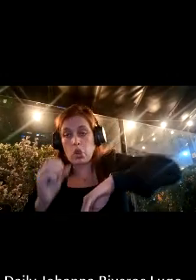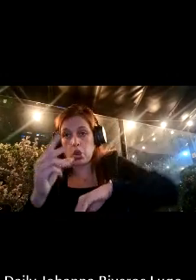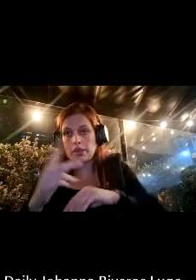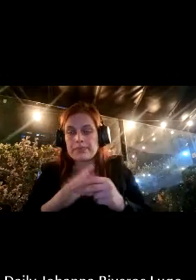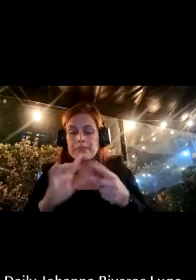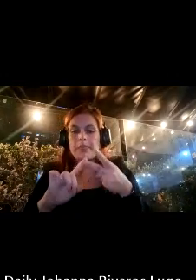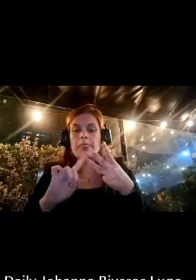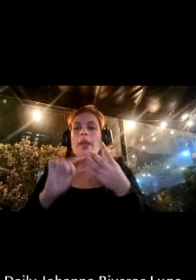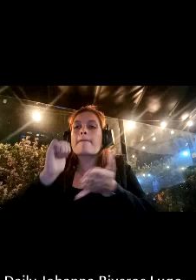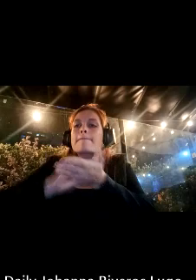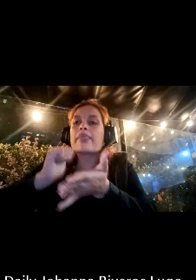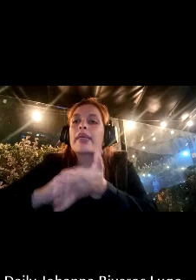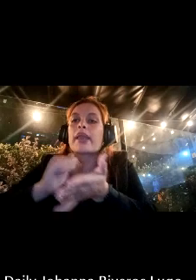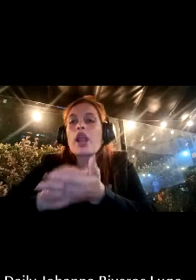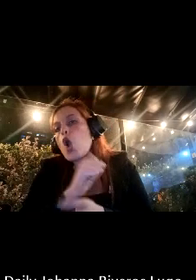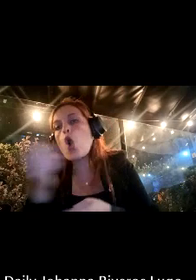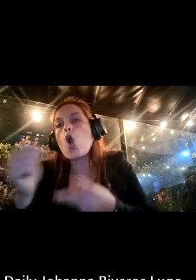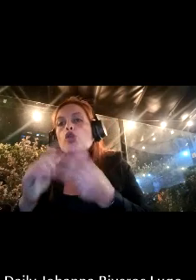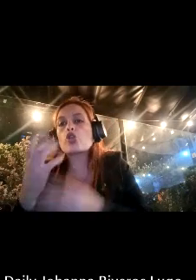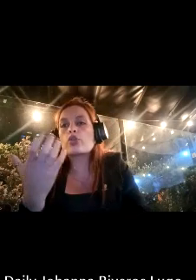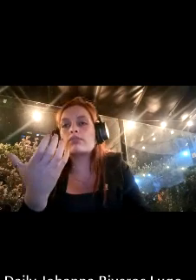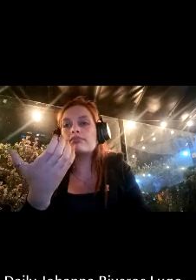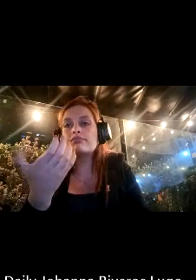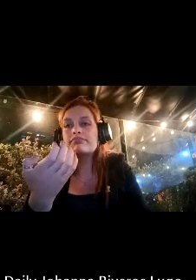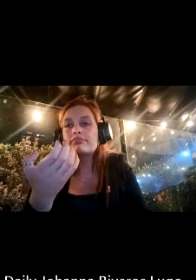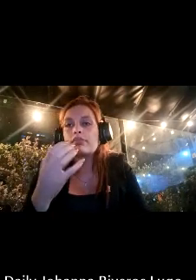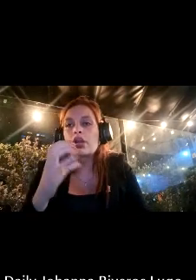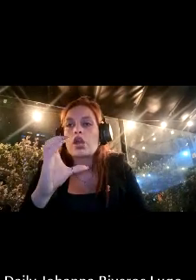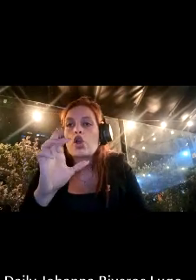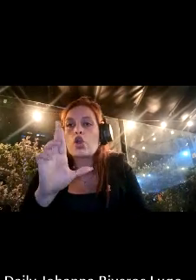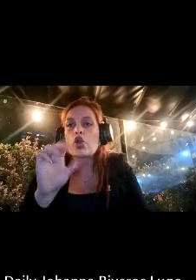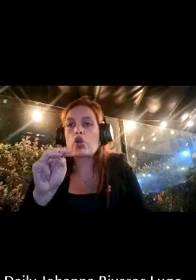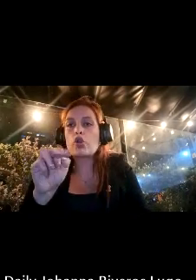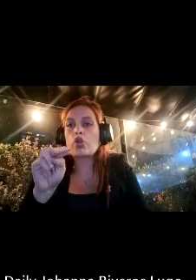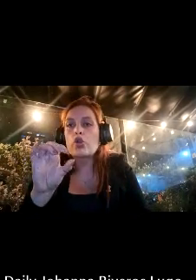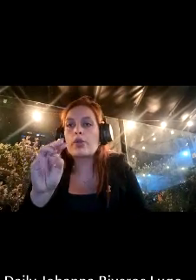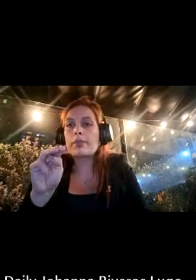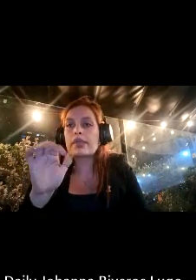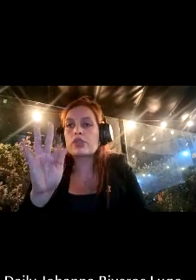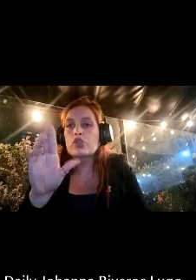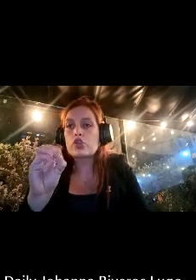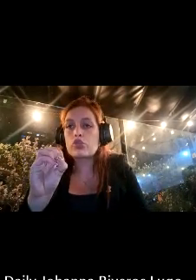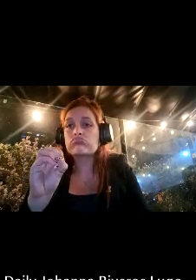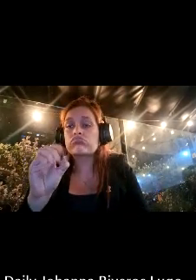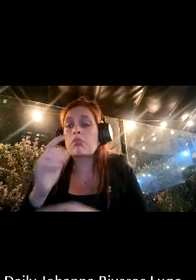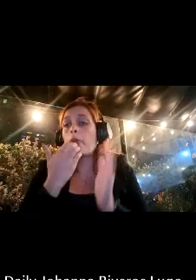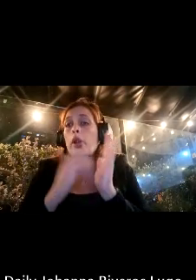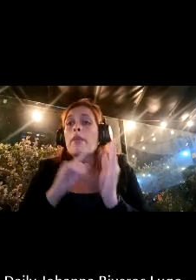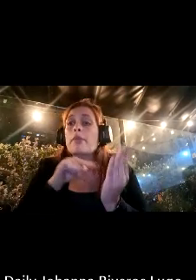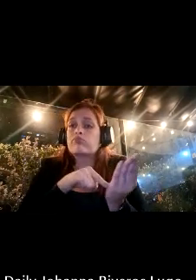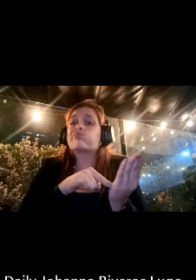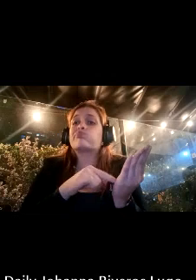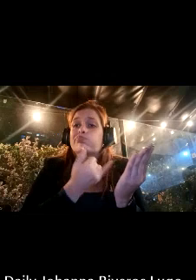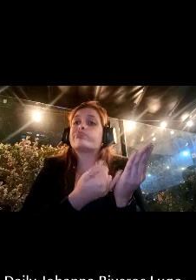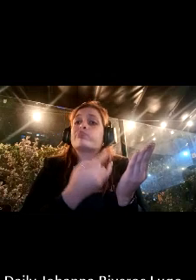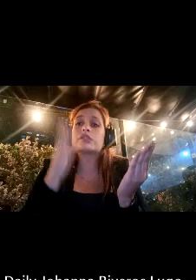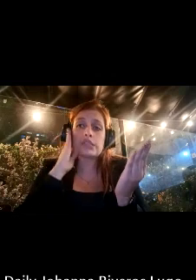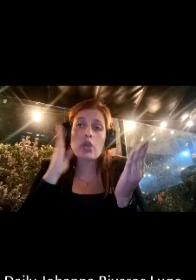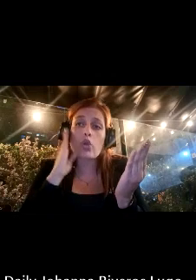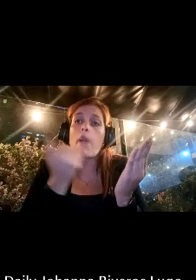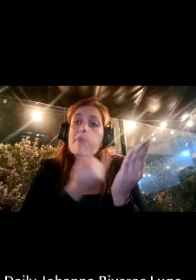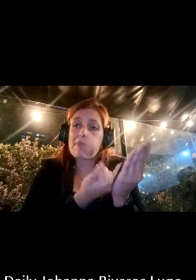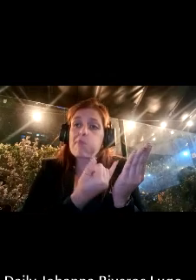cronómetro. Entonces, podemos usar el teléfono celular, ¿cierto? Nuestros teléfonos celulares